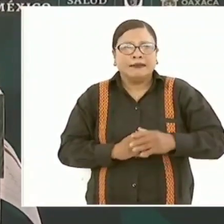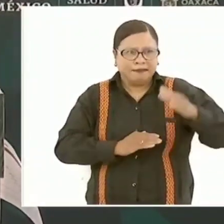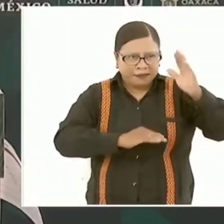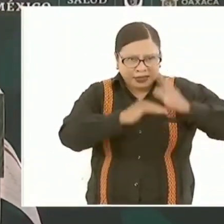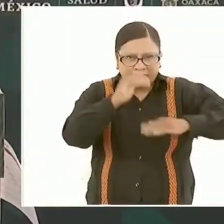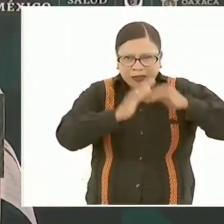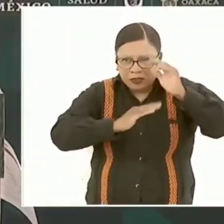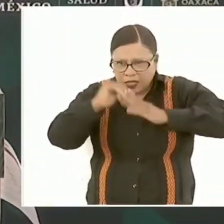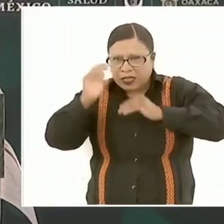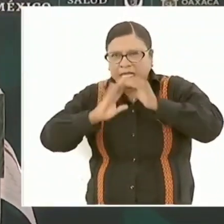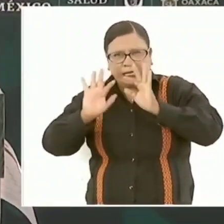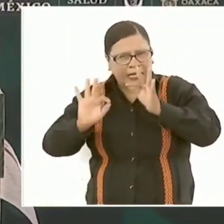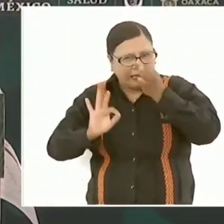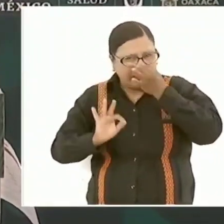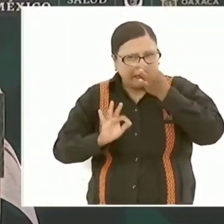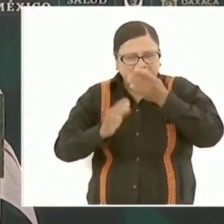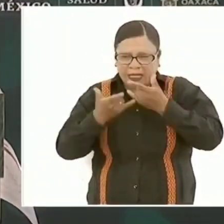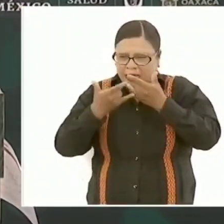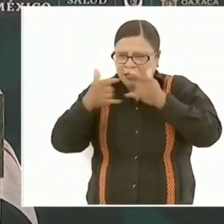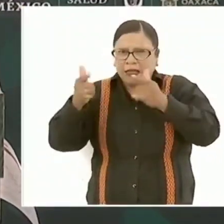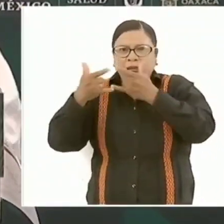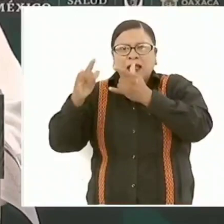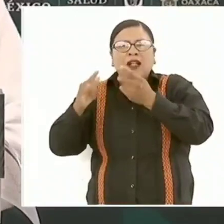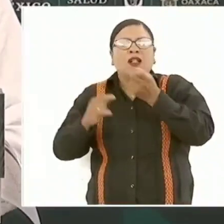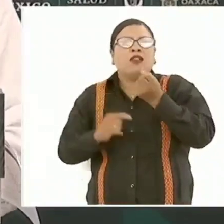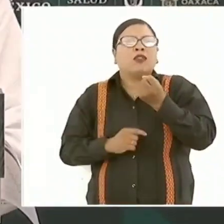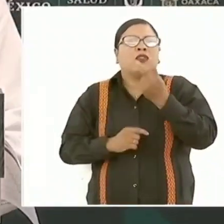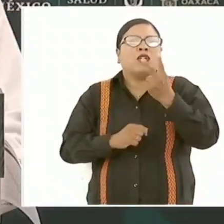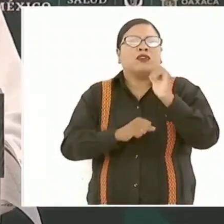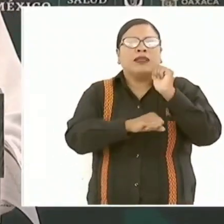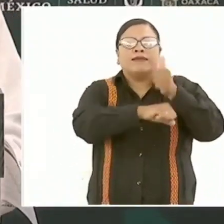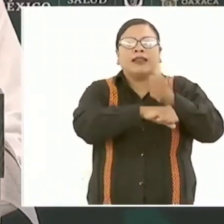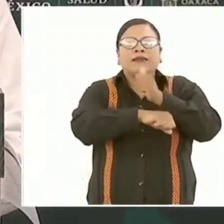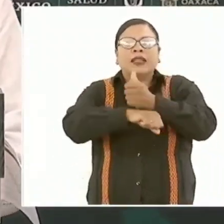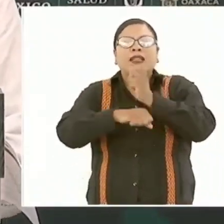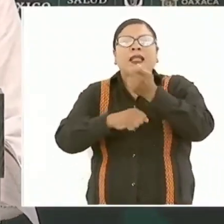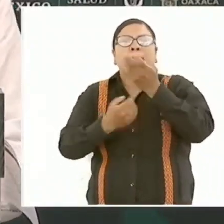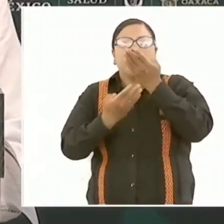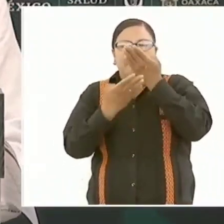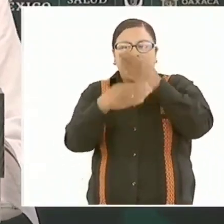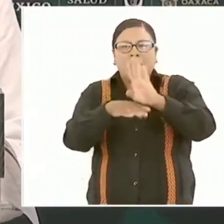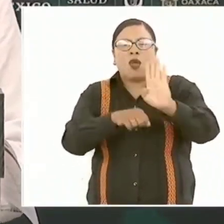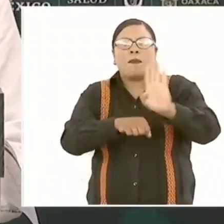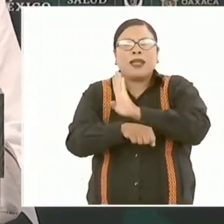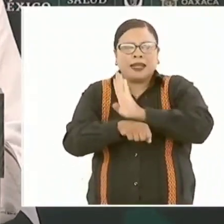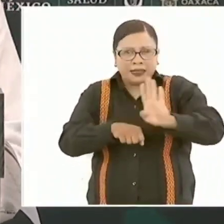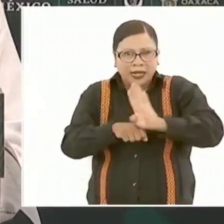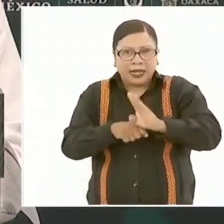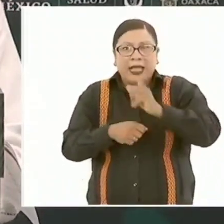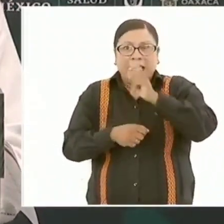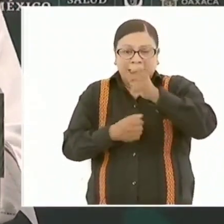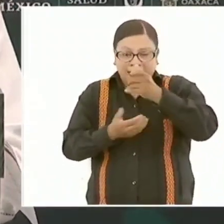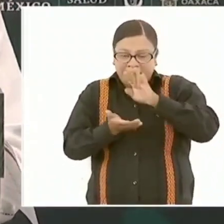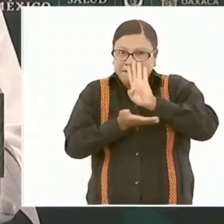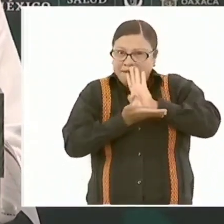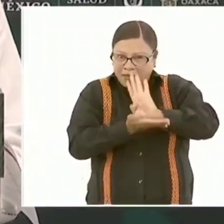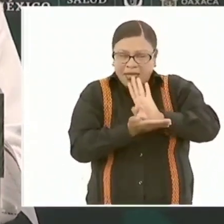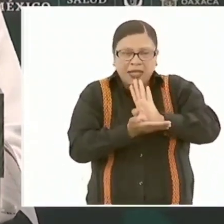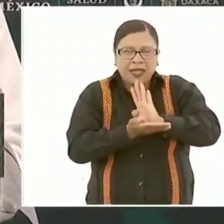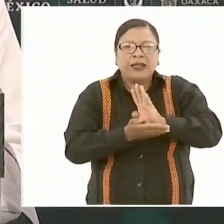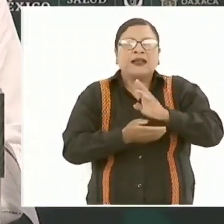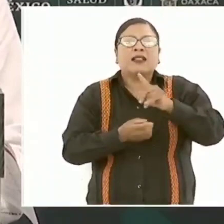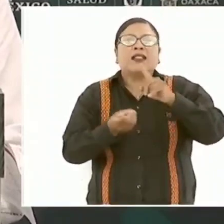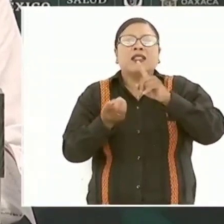están por operar dos sucursales del Banco del Bienestar, porque todos los apoyos se van